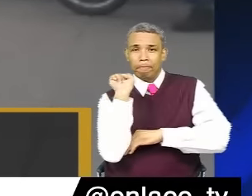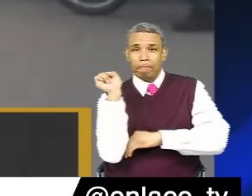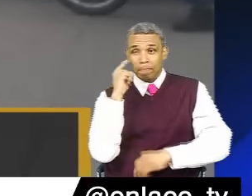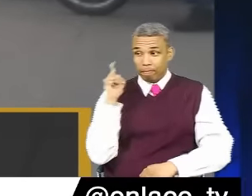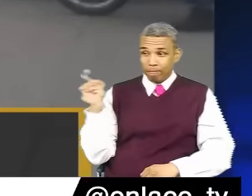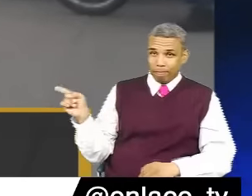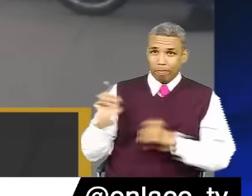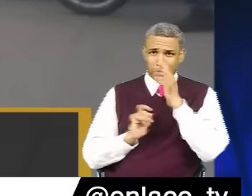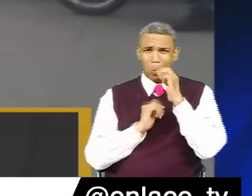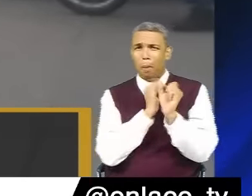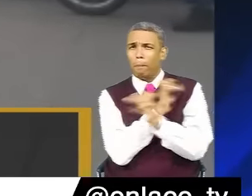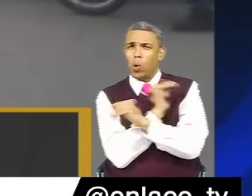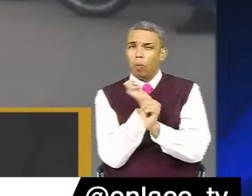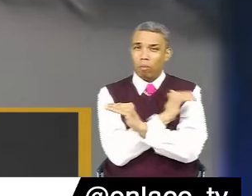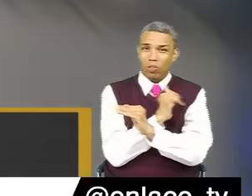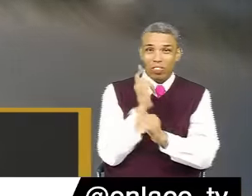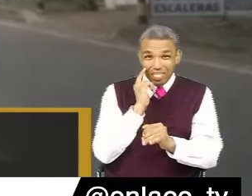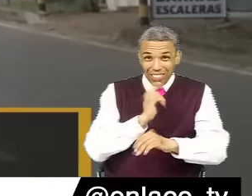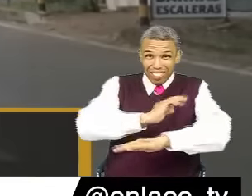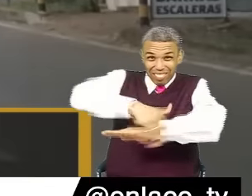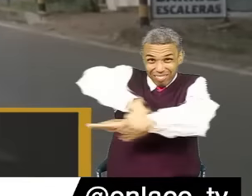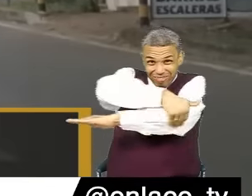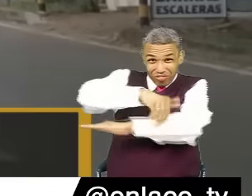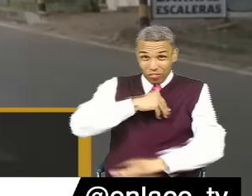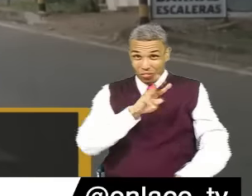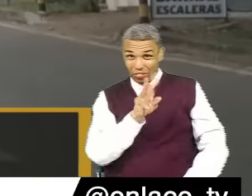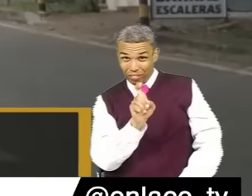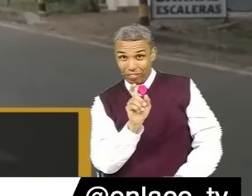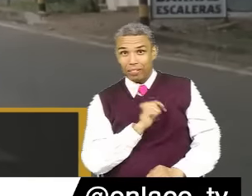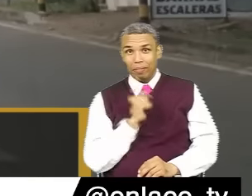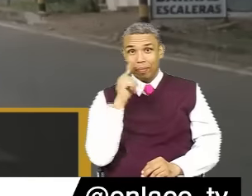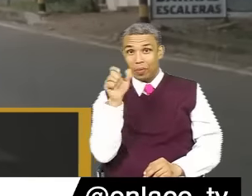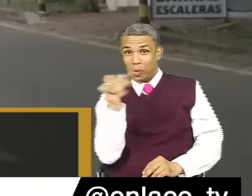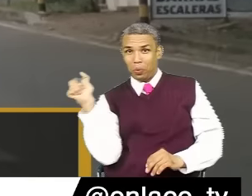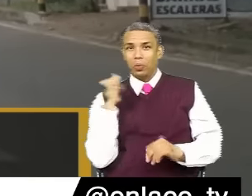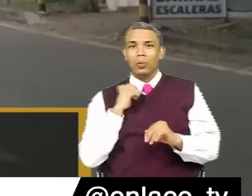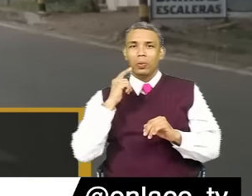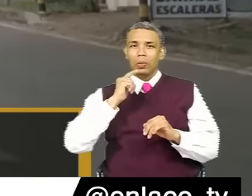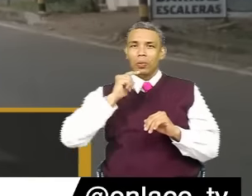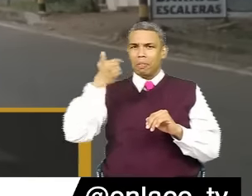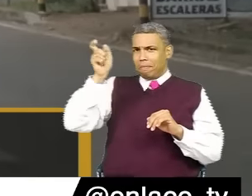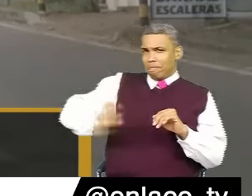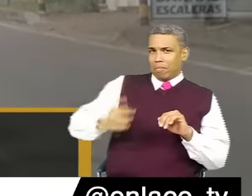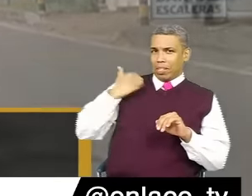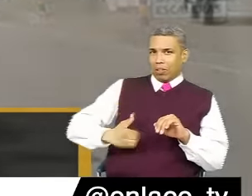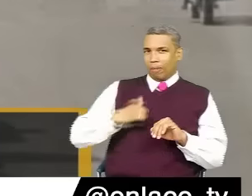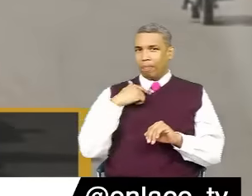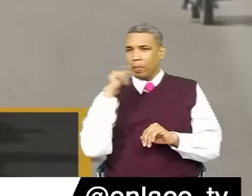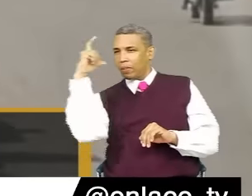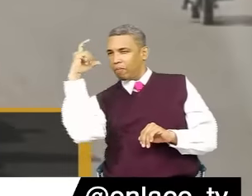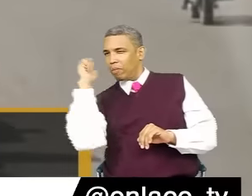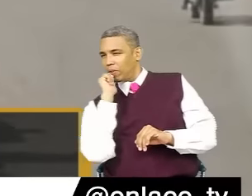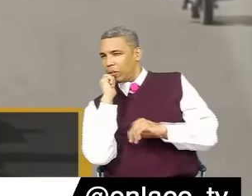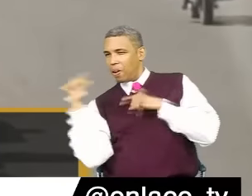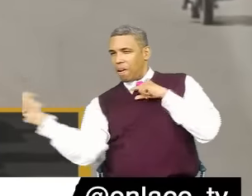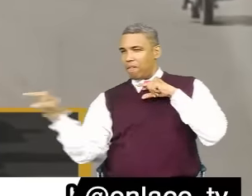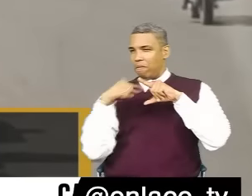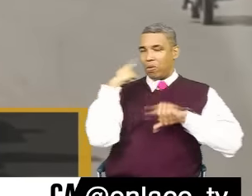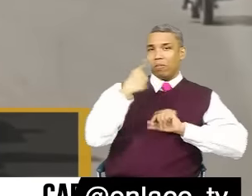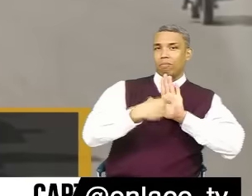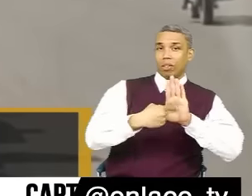en el sector de la carrera 36. Y un reportero ciudadano nos envía estas fotografías captadas en plena autopista, en la que se